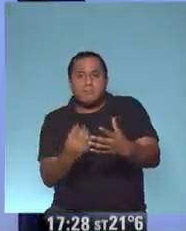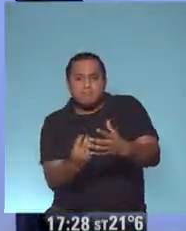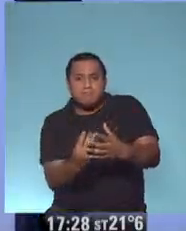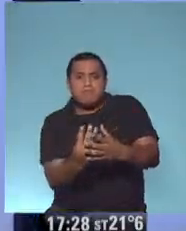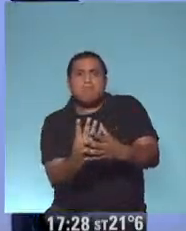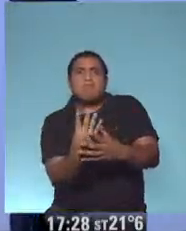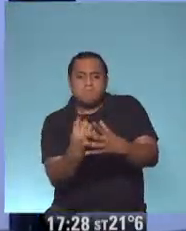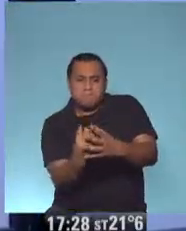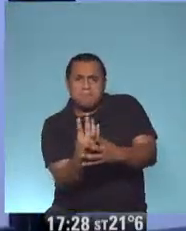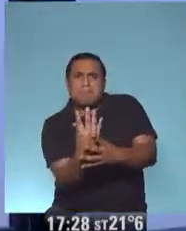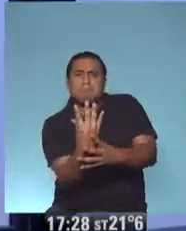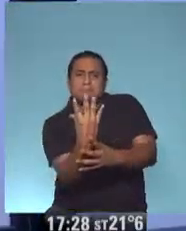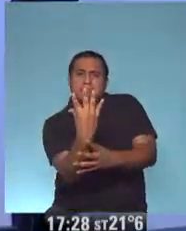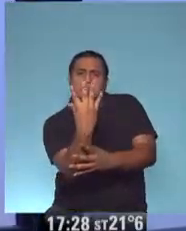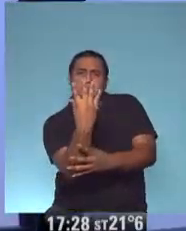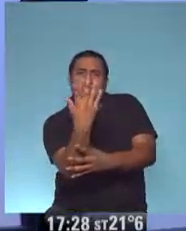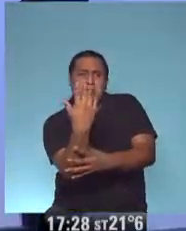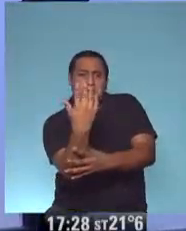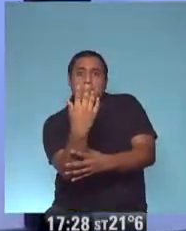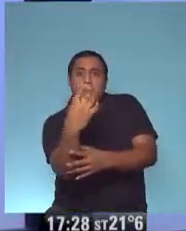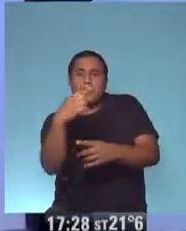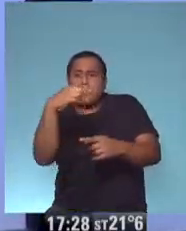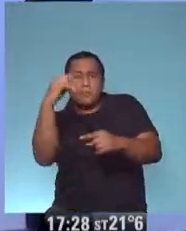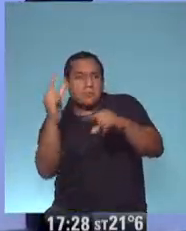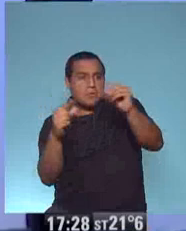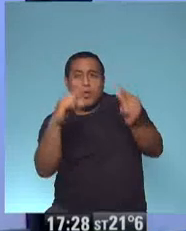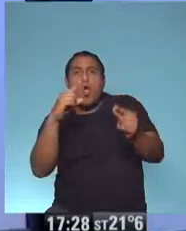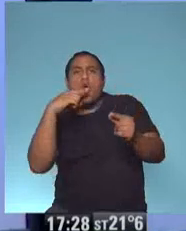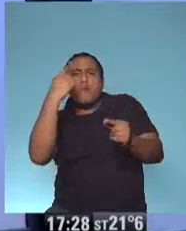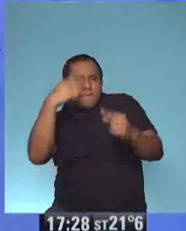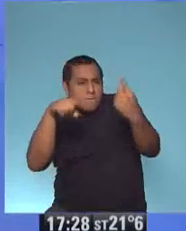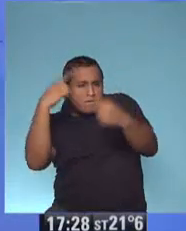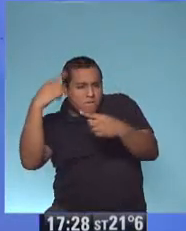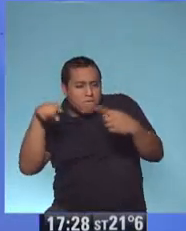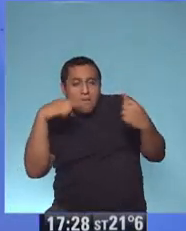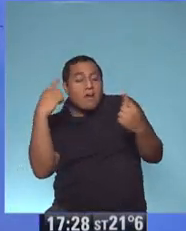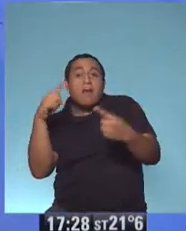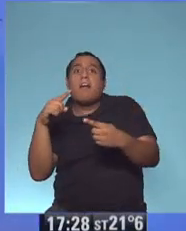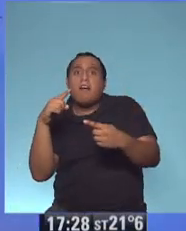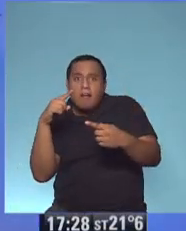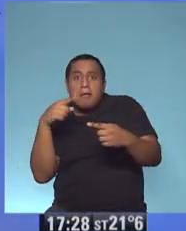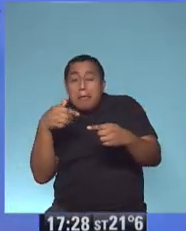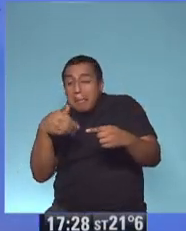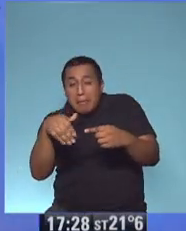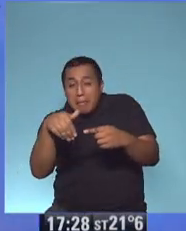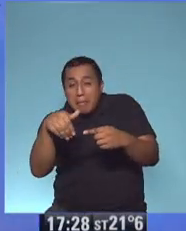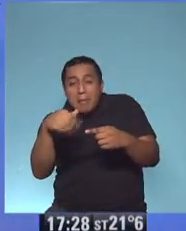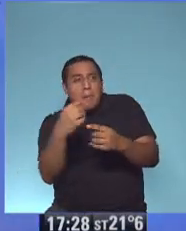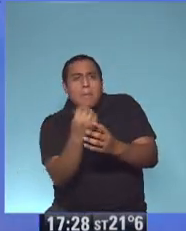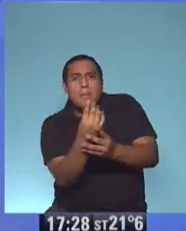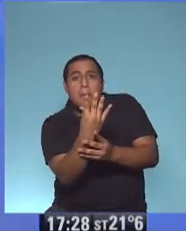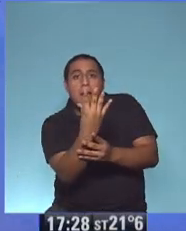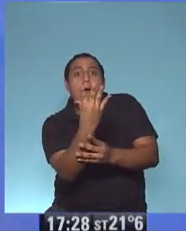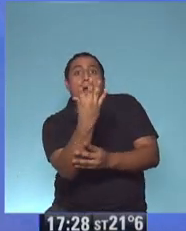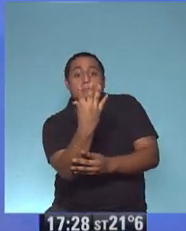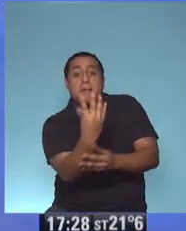una planta tiernita con hojas de todos colores. Wow. Pronto, la planta comenzó